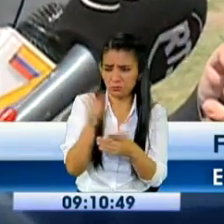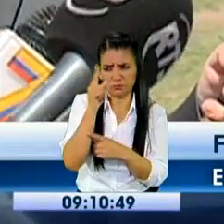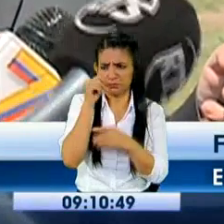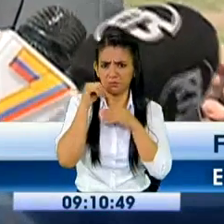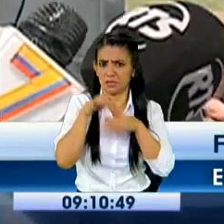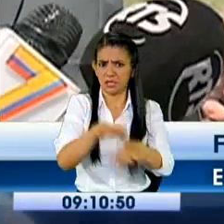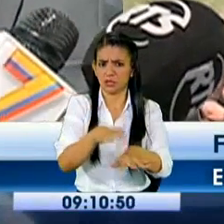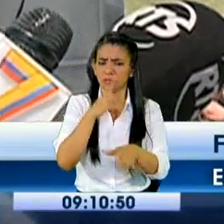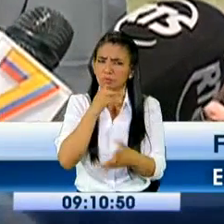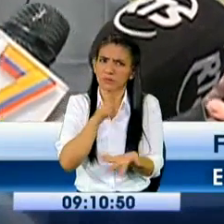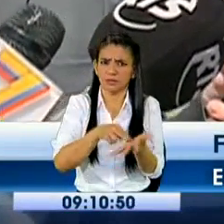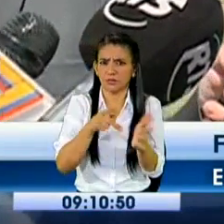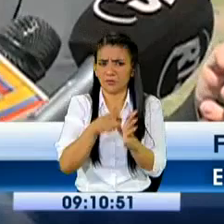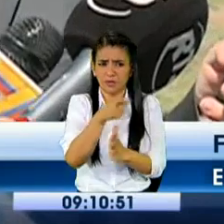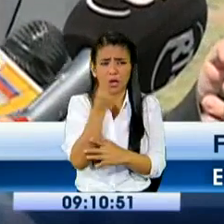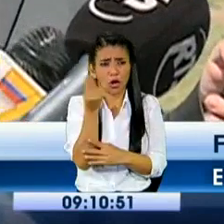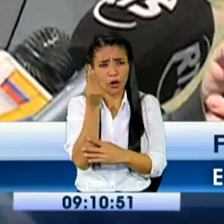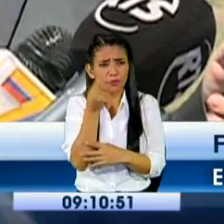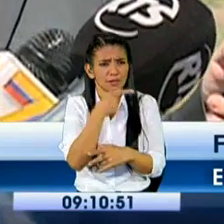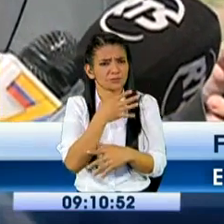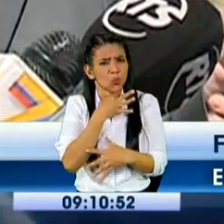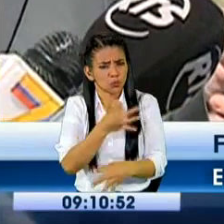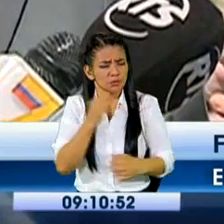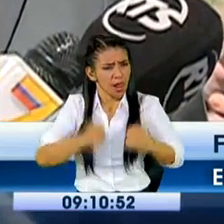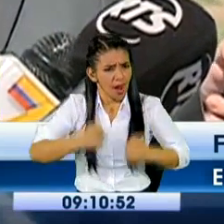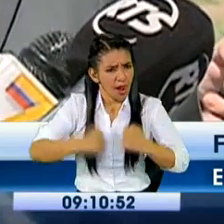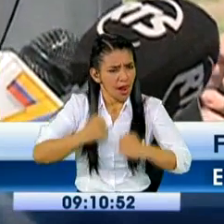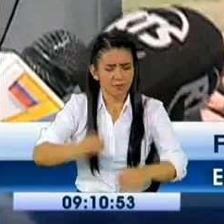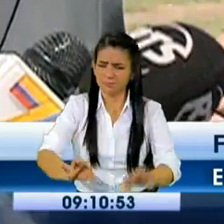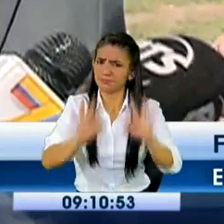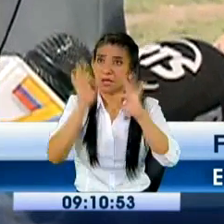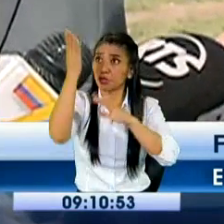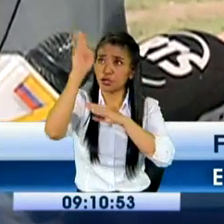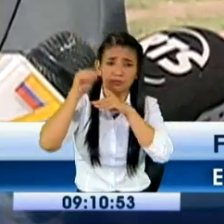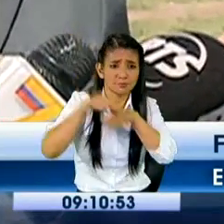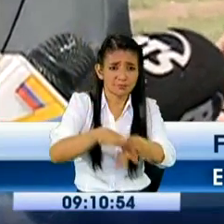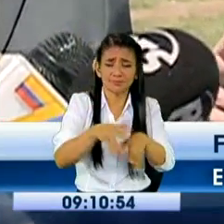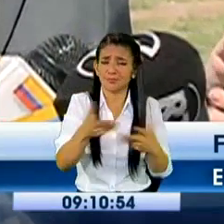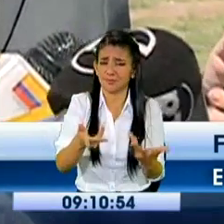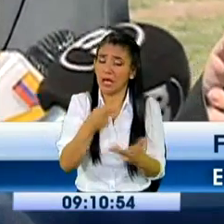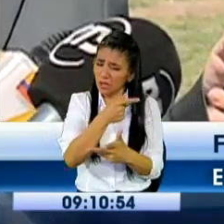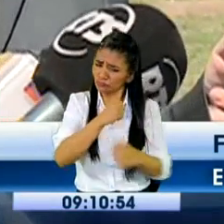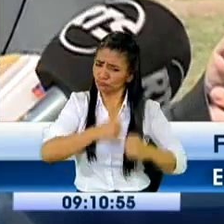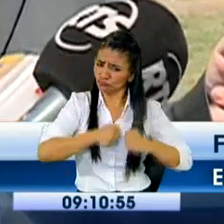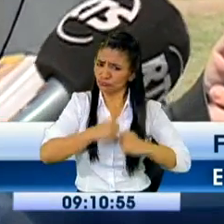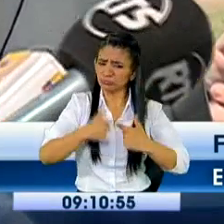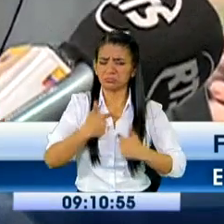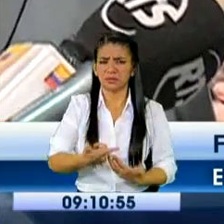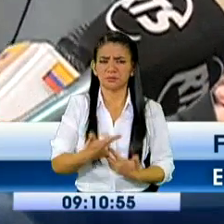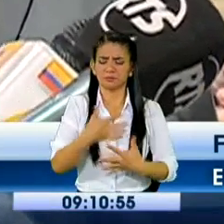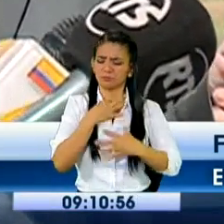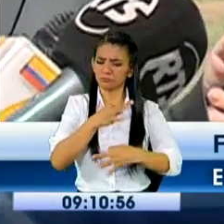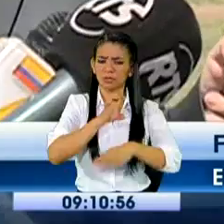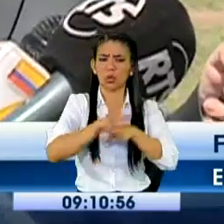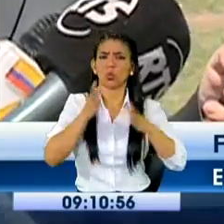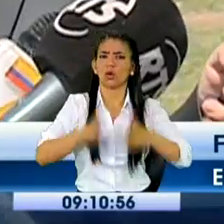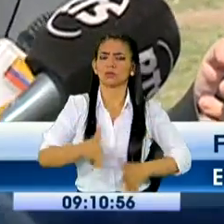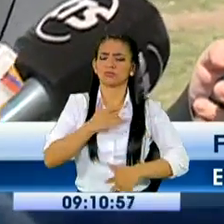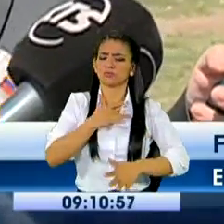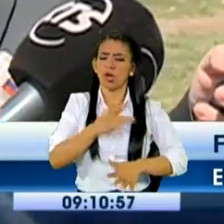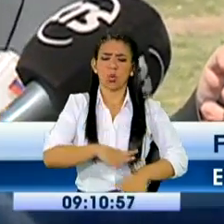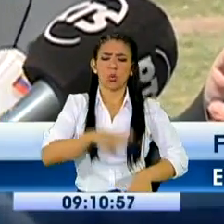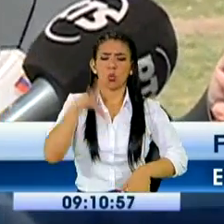porque es un don. Los chicos tienen el don de correr y lo hacen muy bien, están con la gran predisposición, tienen el gran sentido de sentirse ecuatorianos, tienen ese